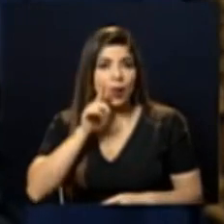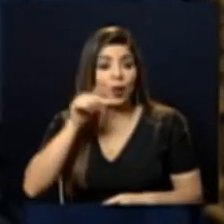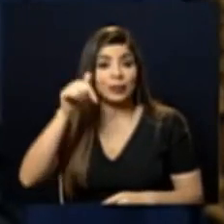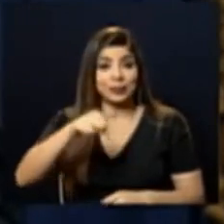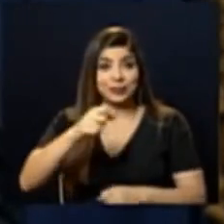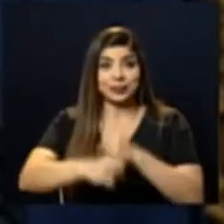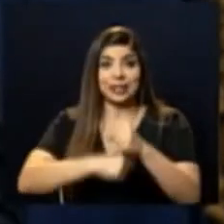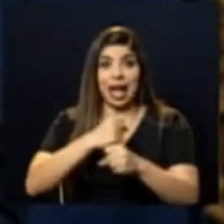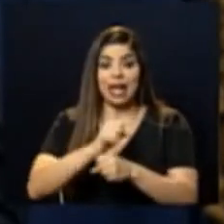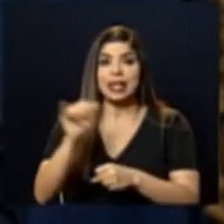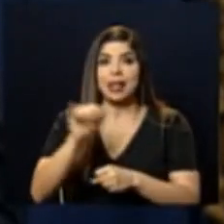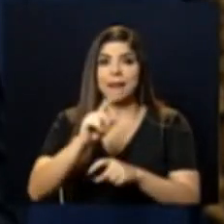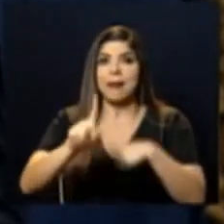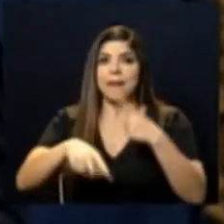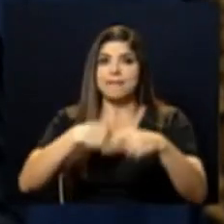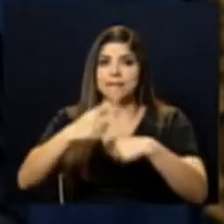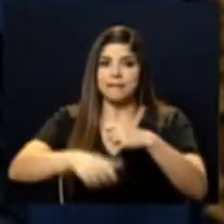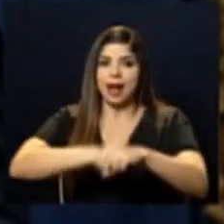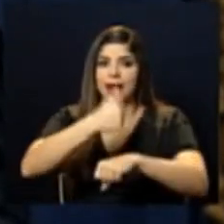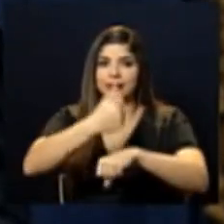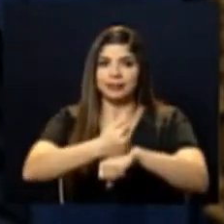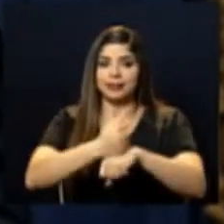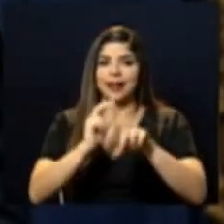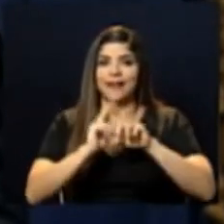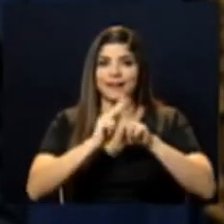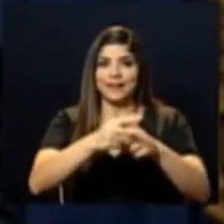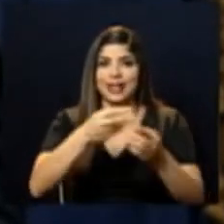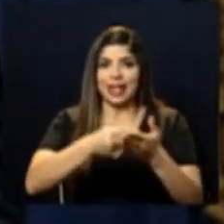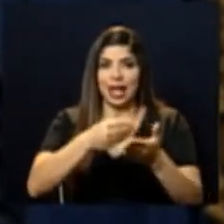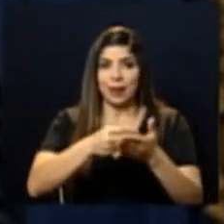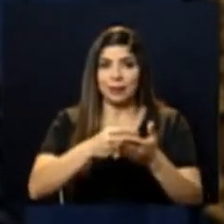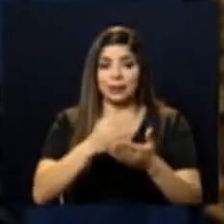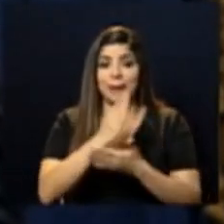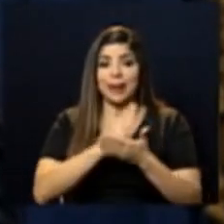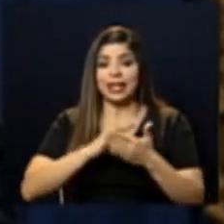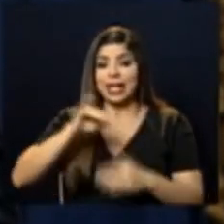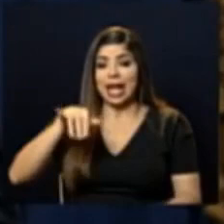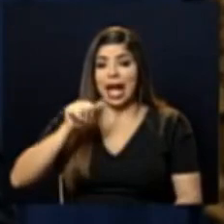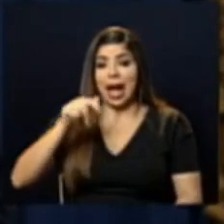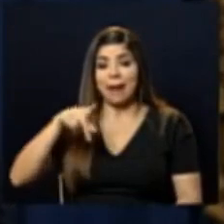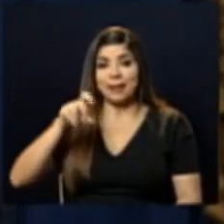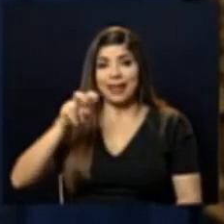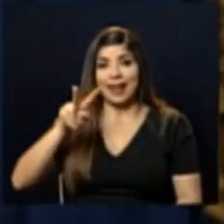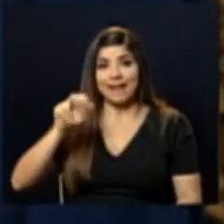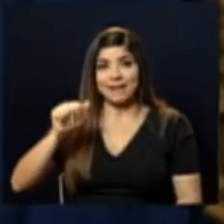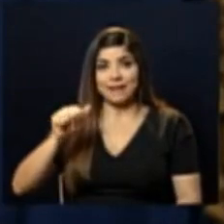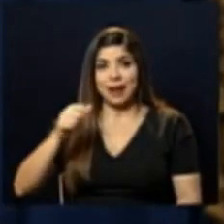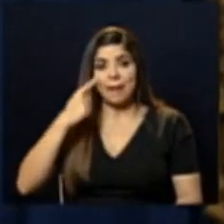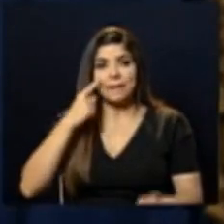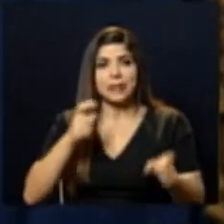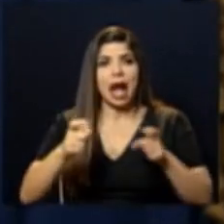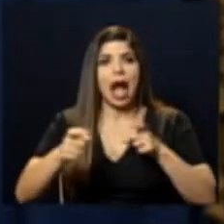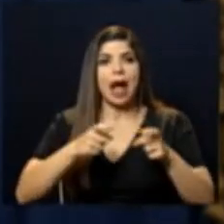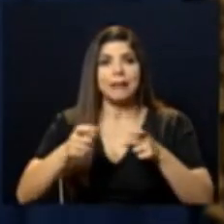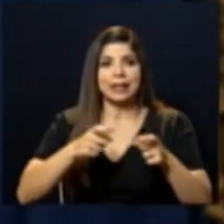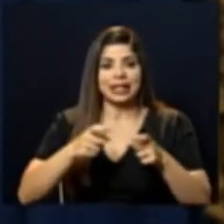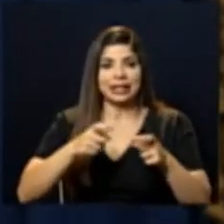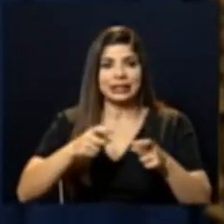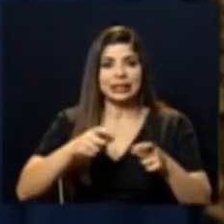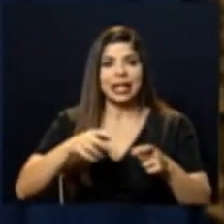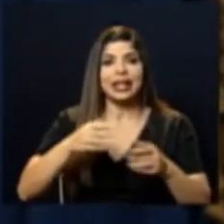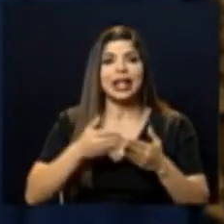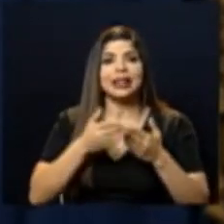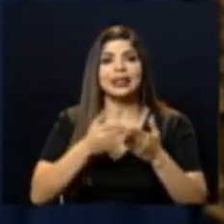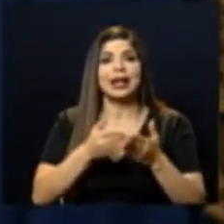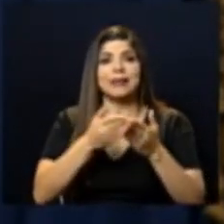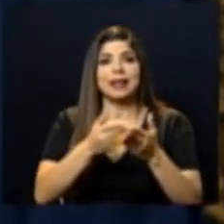año también quedará constituido el fideicomiso con el que Japdeva administrará el canon derivado de la